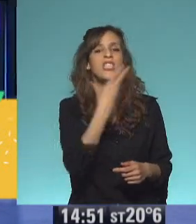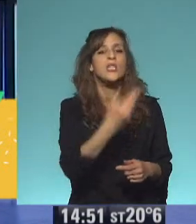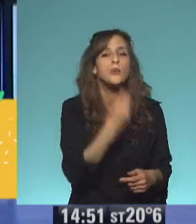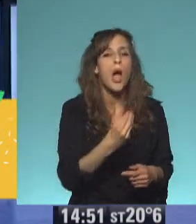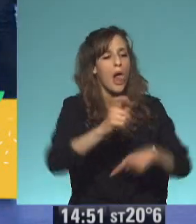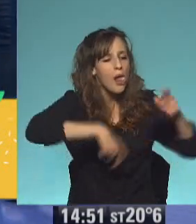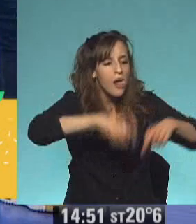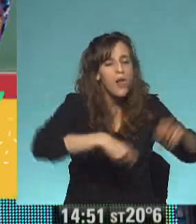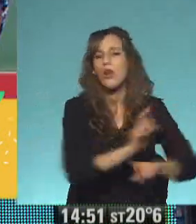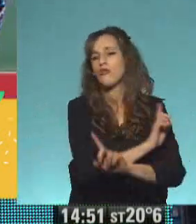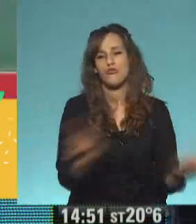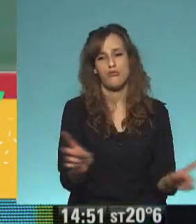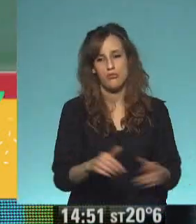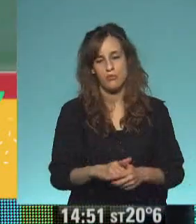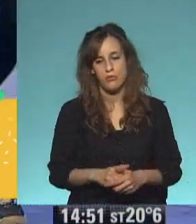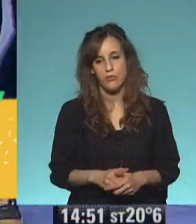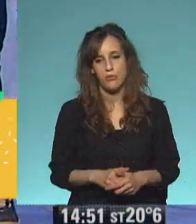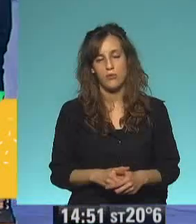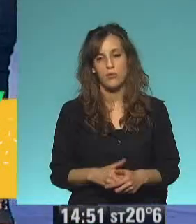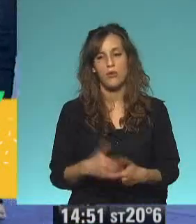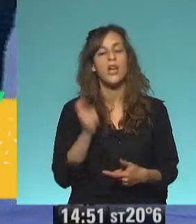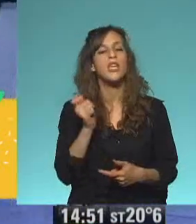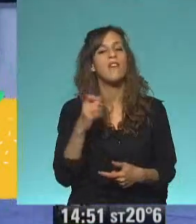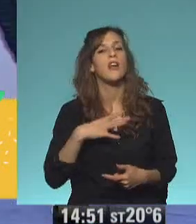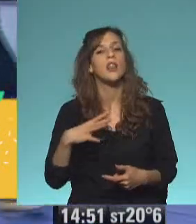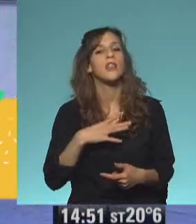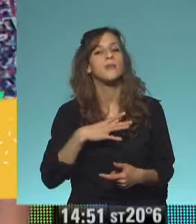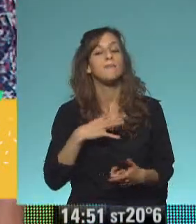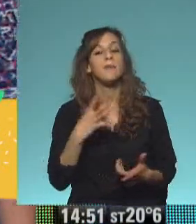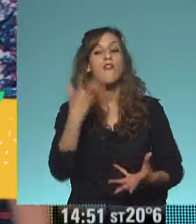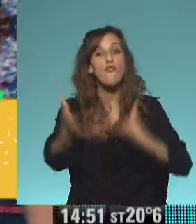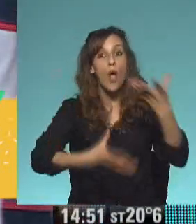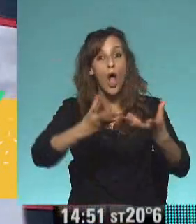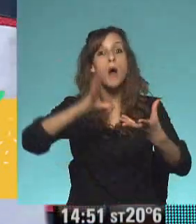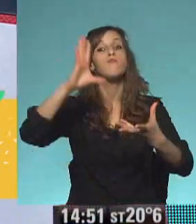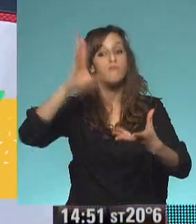La chiva no quiere salir de ahí. ¿Quién había que llamar? Es fácil este. Lo que apaga el fuego. Viene una ayuda.